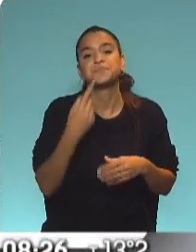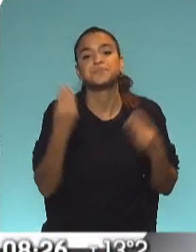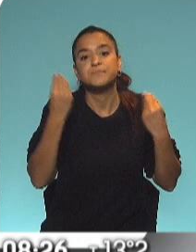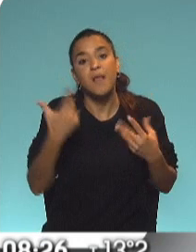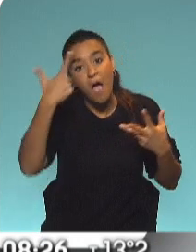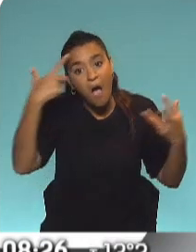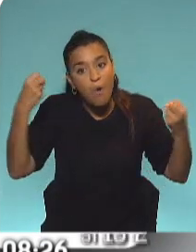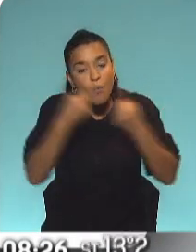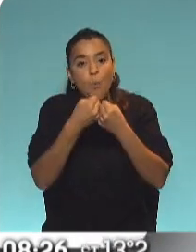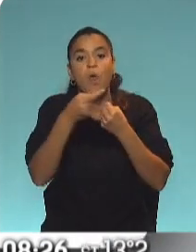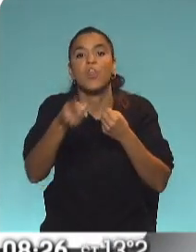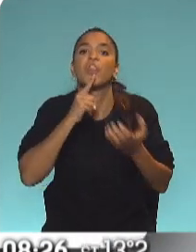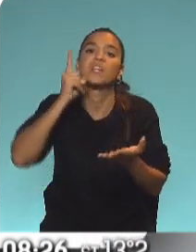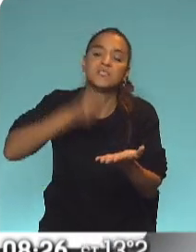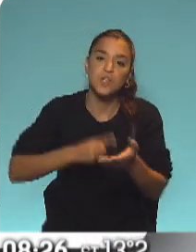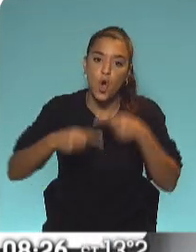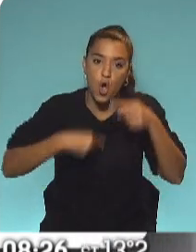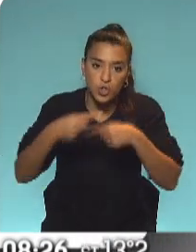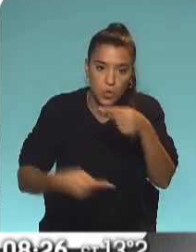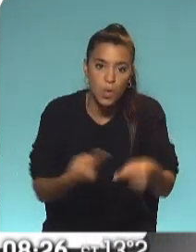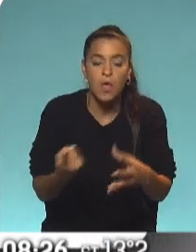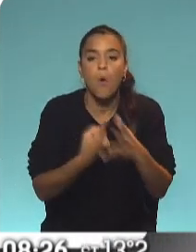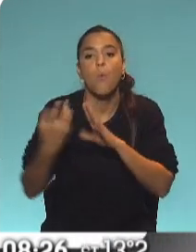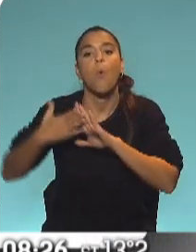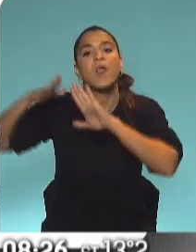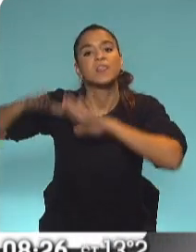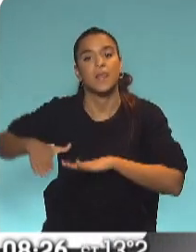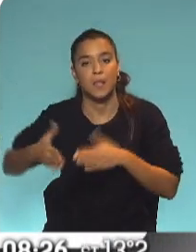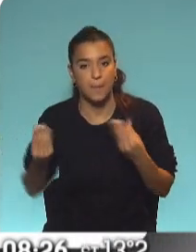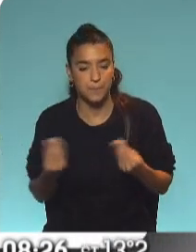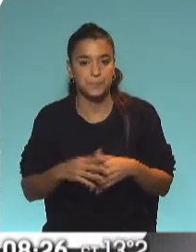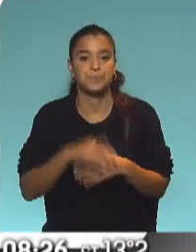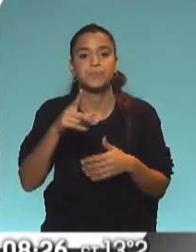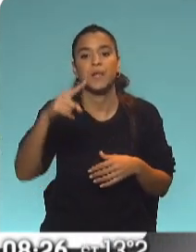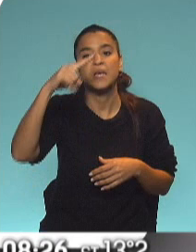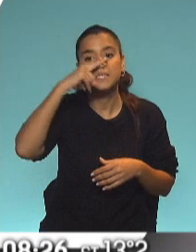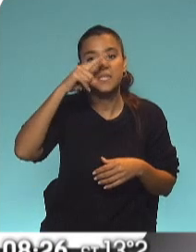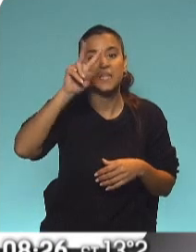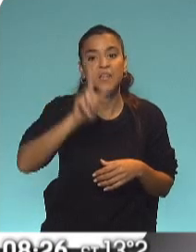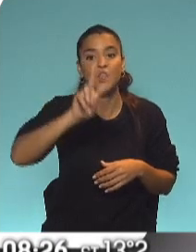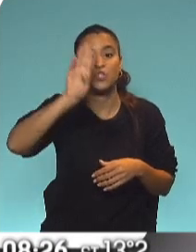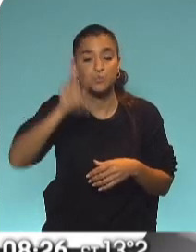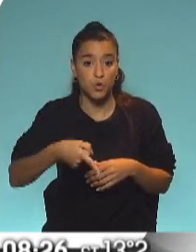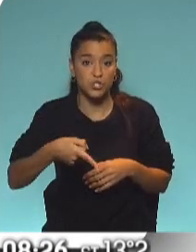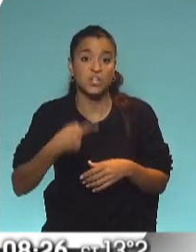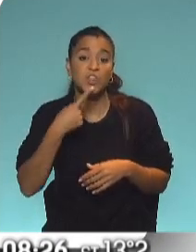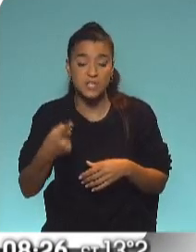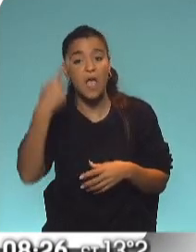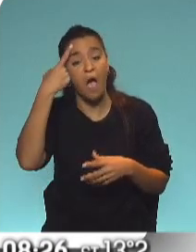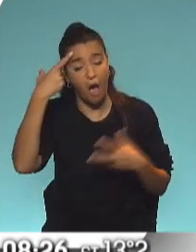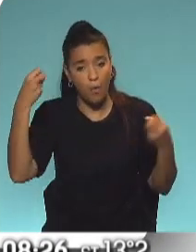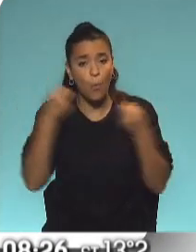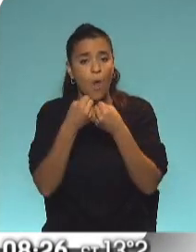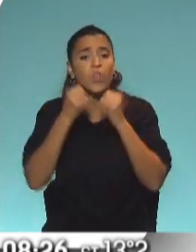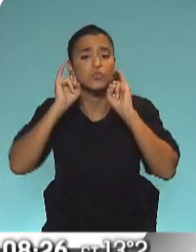¿qué grado de acuerdo tiene con la decisión de continuar con la cuarentena? El 72% está muy de